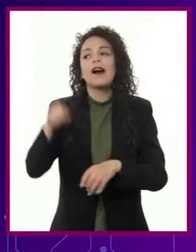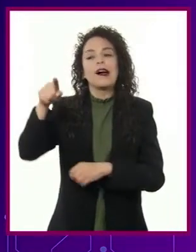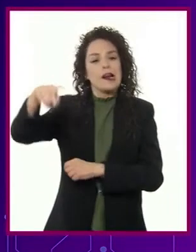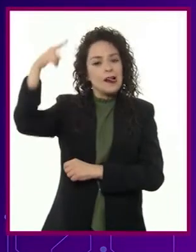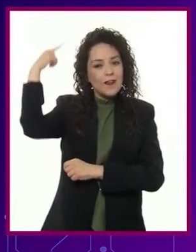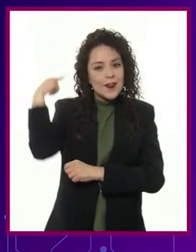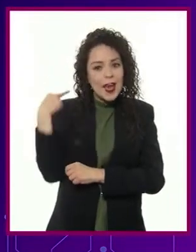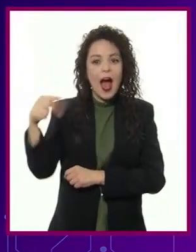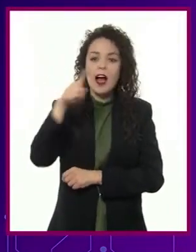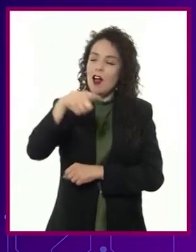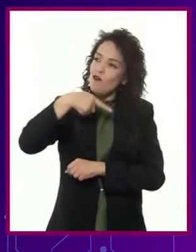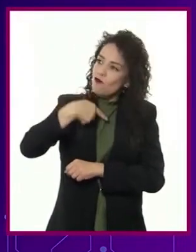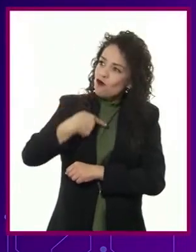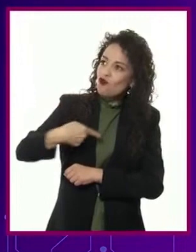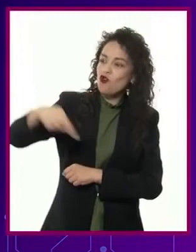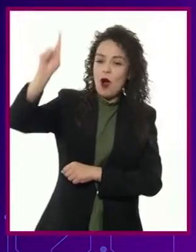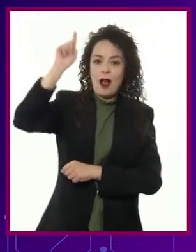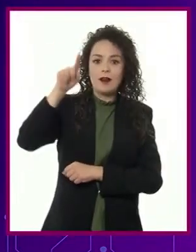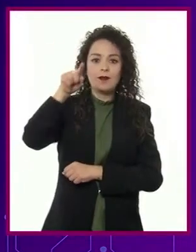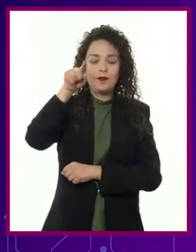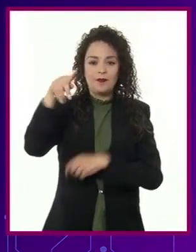mercader realizó a Egipto.